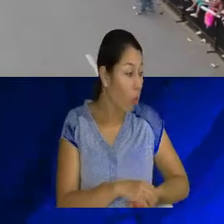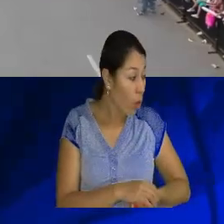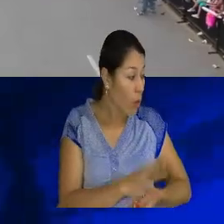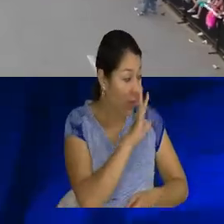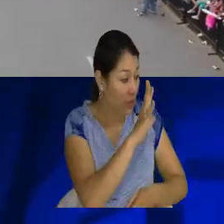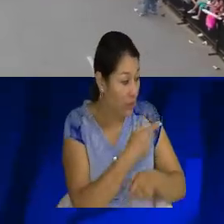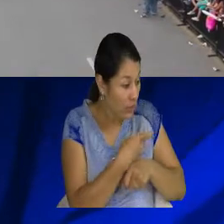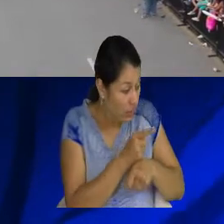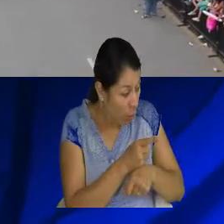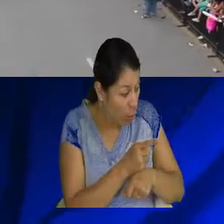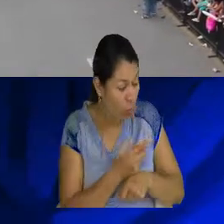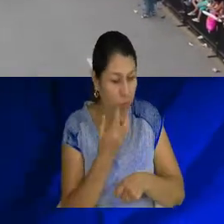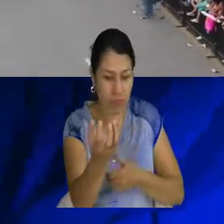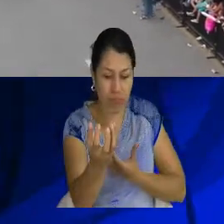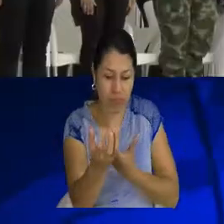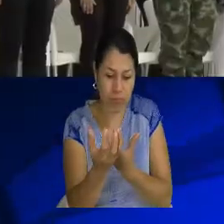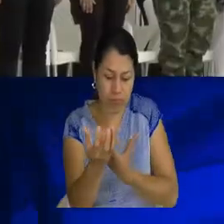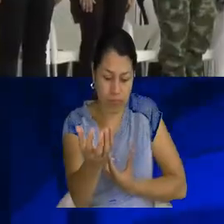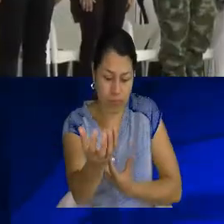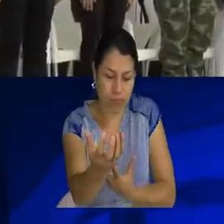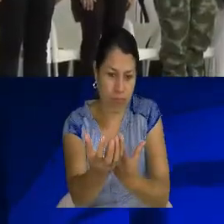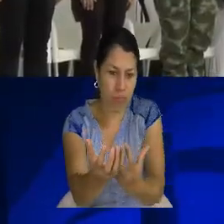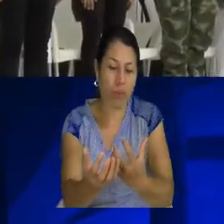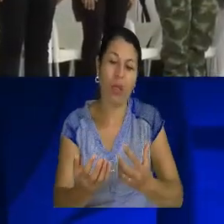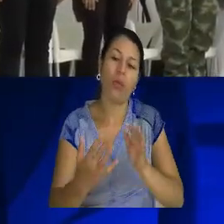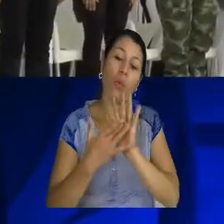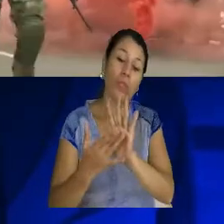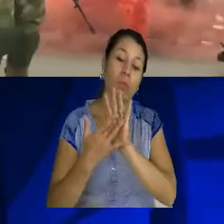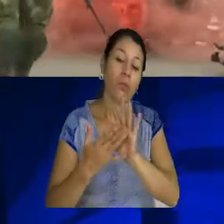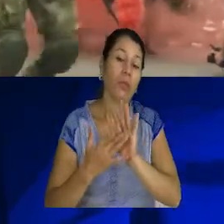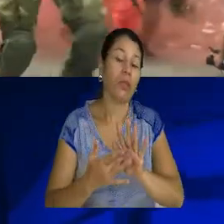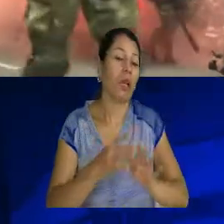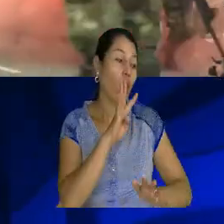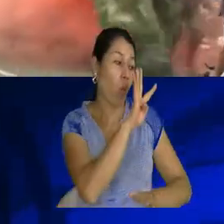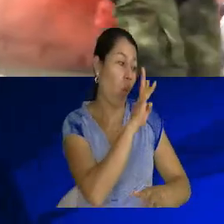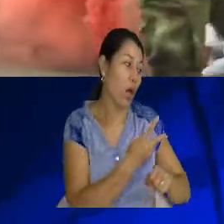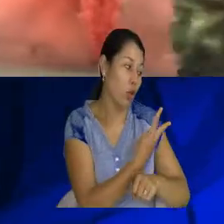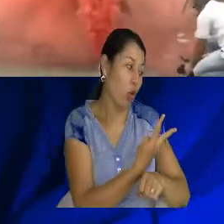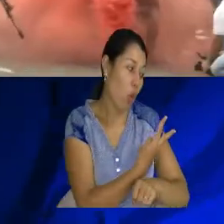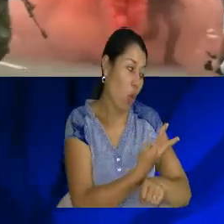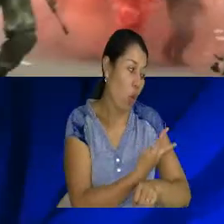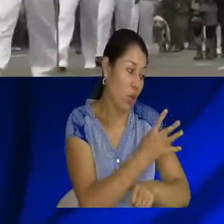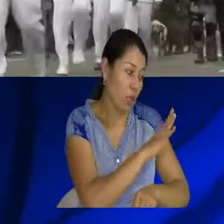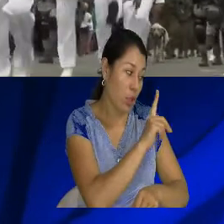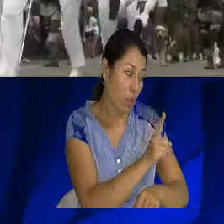de 4 horas 41 minutos solo en saludos, ¿no? Que es lo que sí, se espera. Pero es que